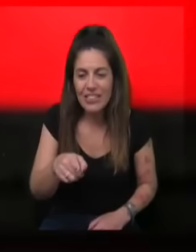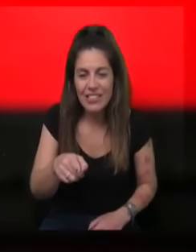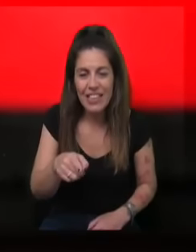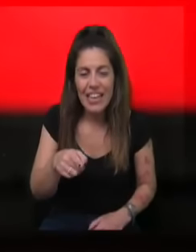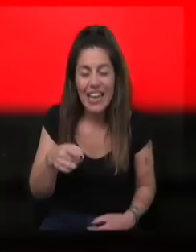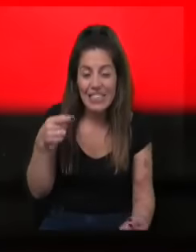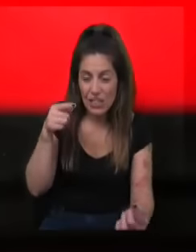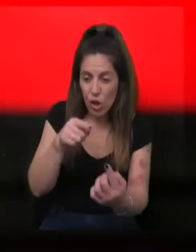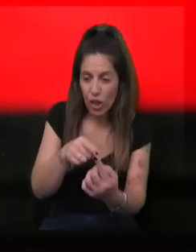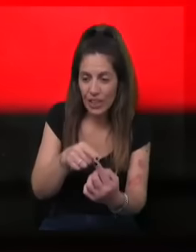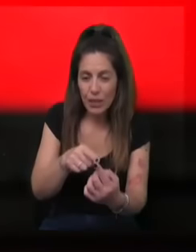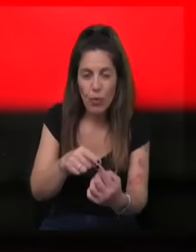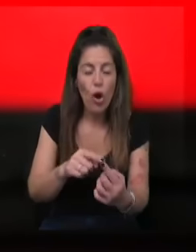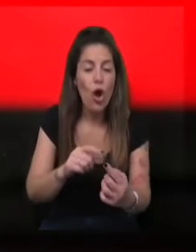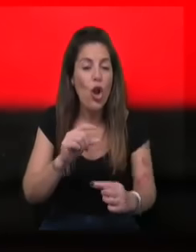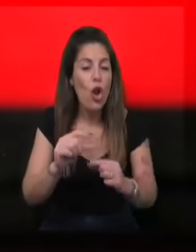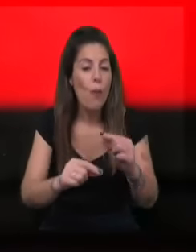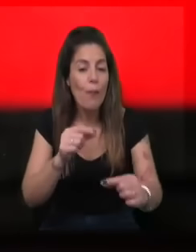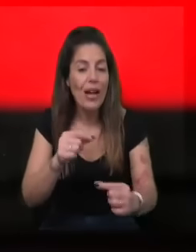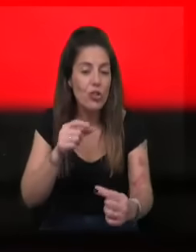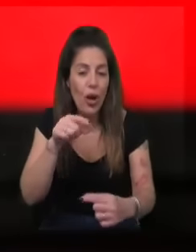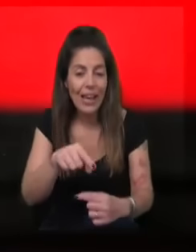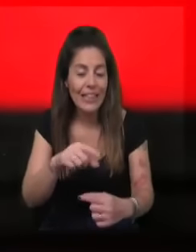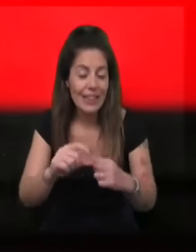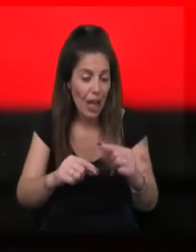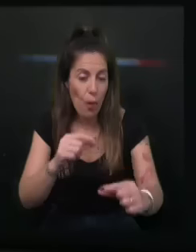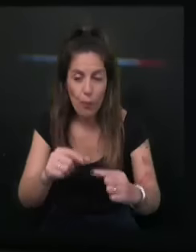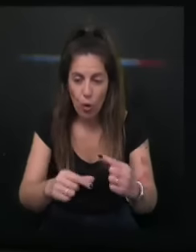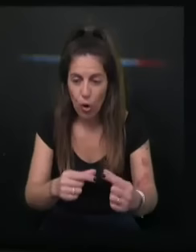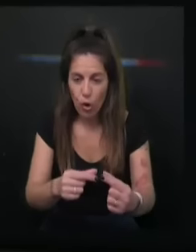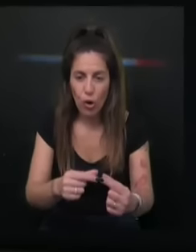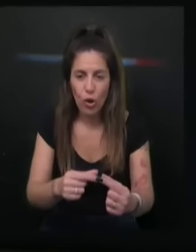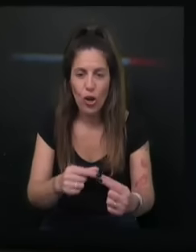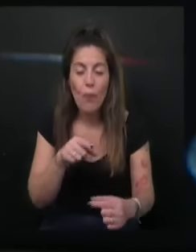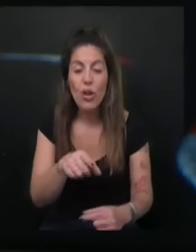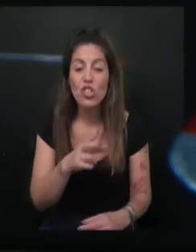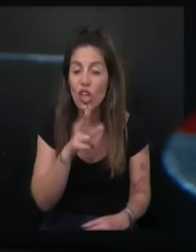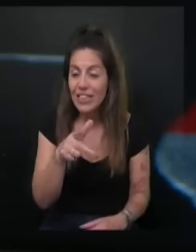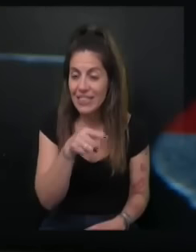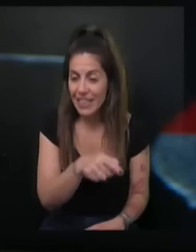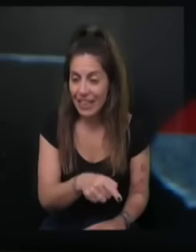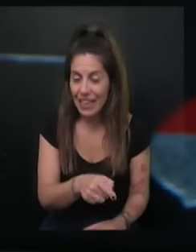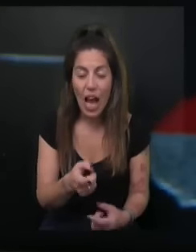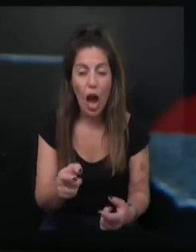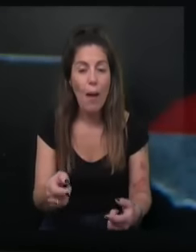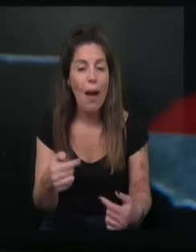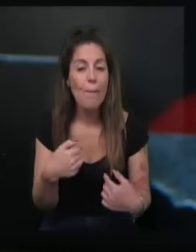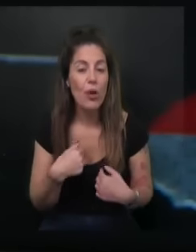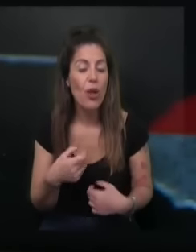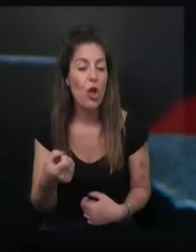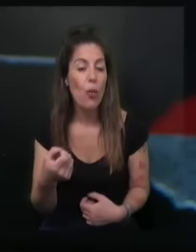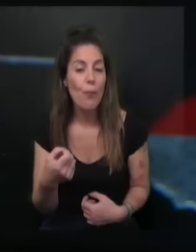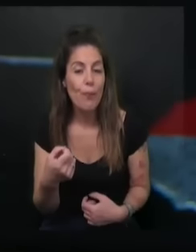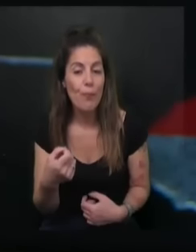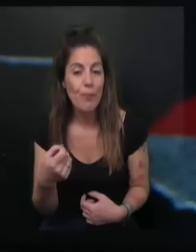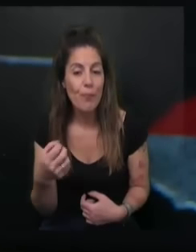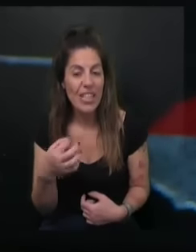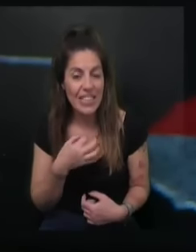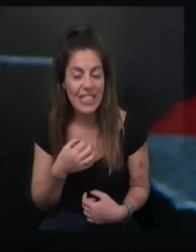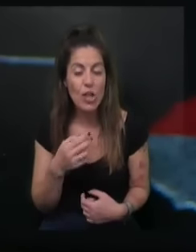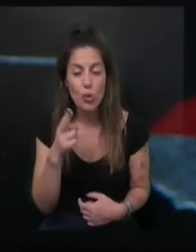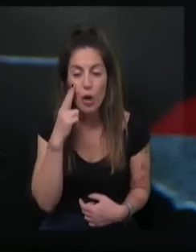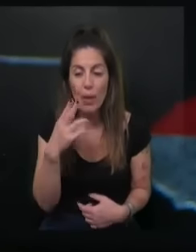norte los pasos tienen que ser hacia así tienen que ser graduales y por eso que dice Daniel es que a mí cuando me dicen Este es un problema de salud